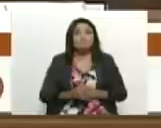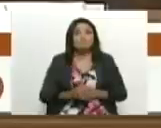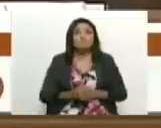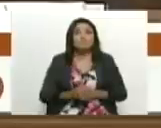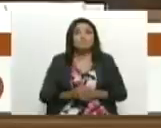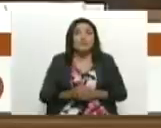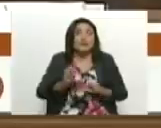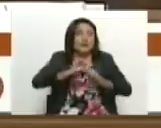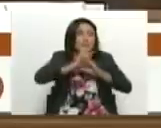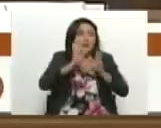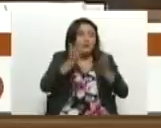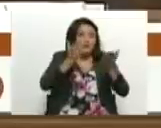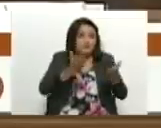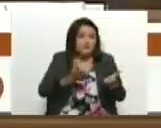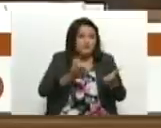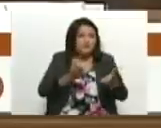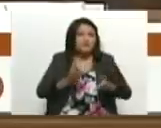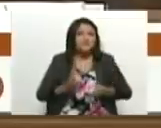en los valores